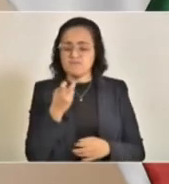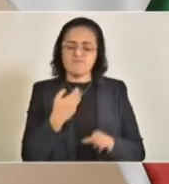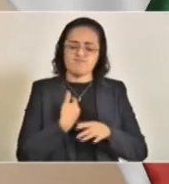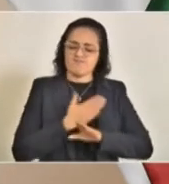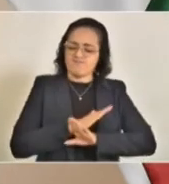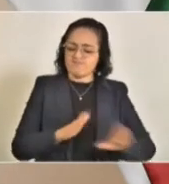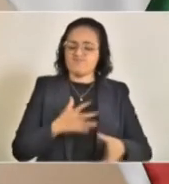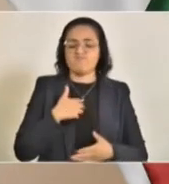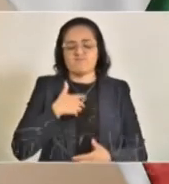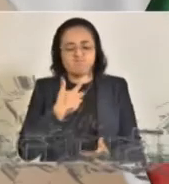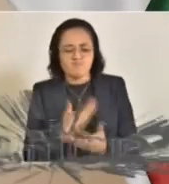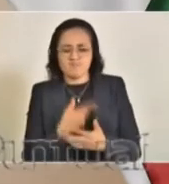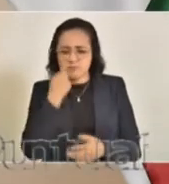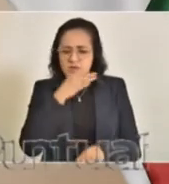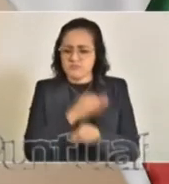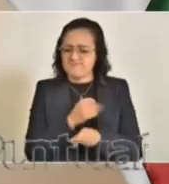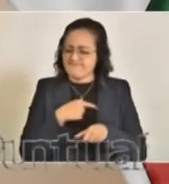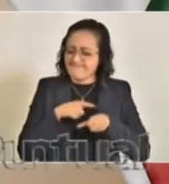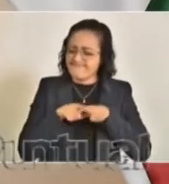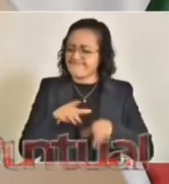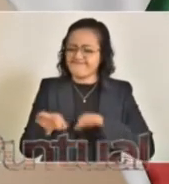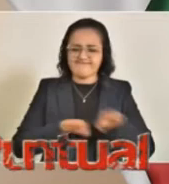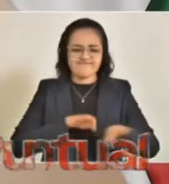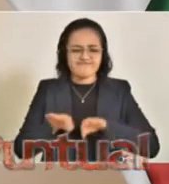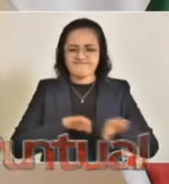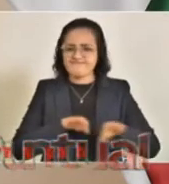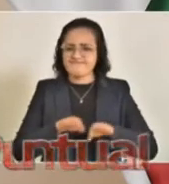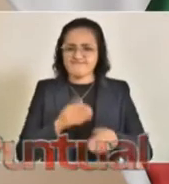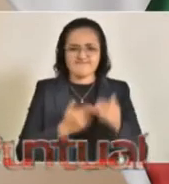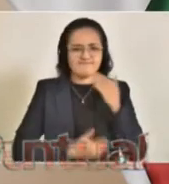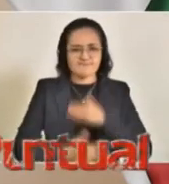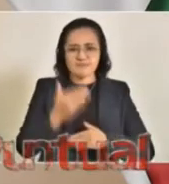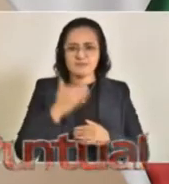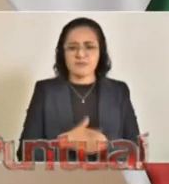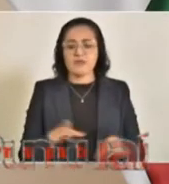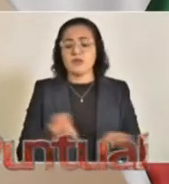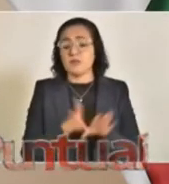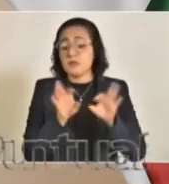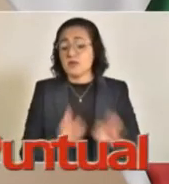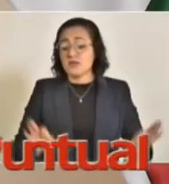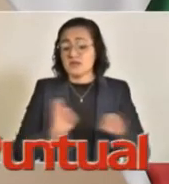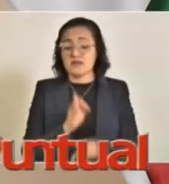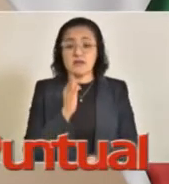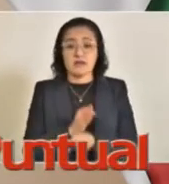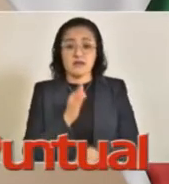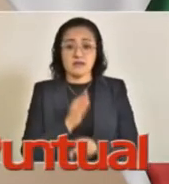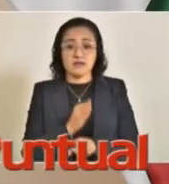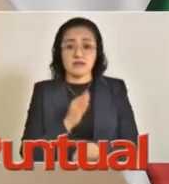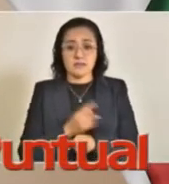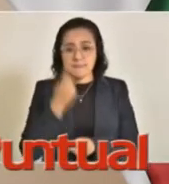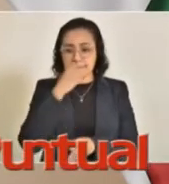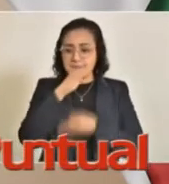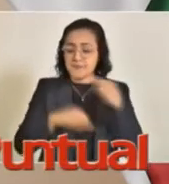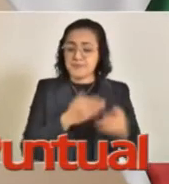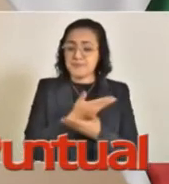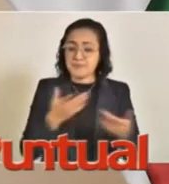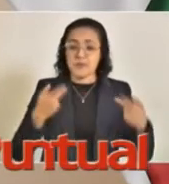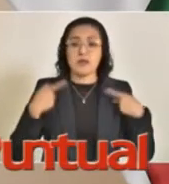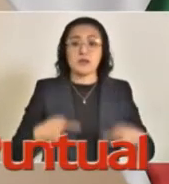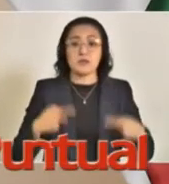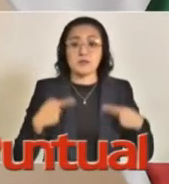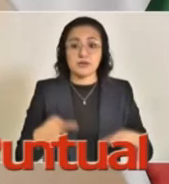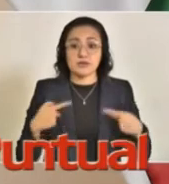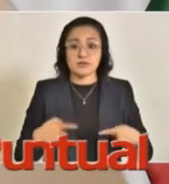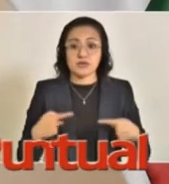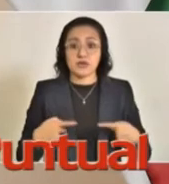afectadas. Así es que para nosotros tuvo gran importancia, y para todas las